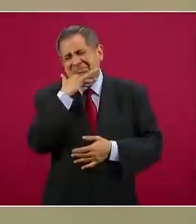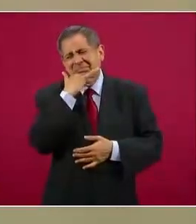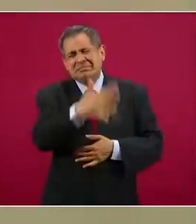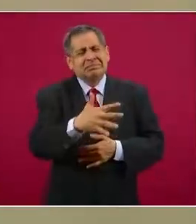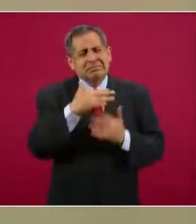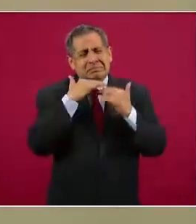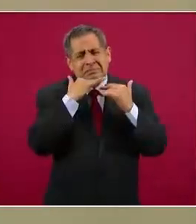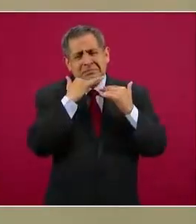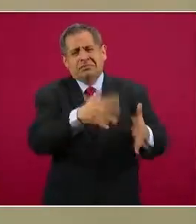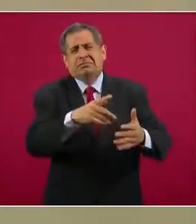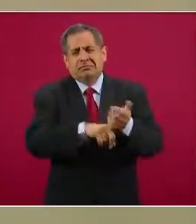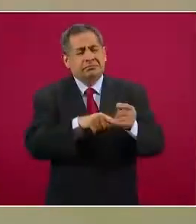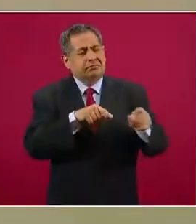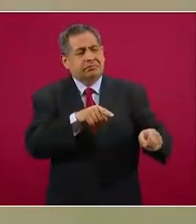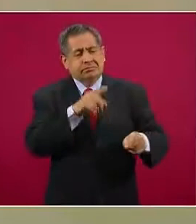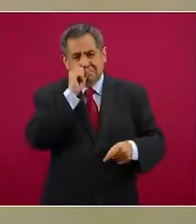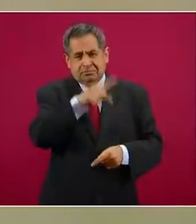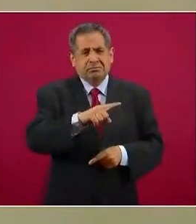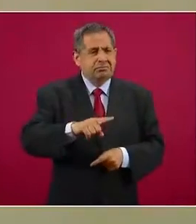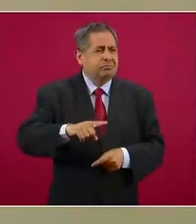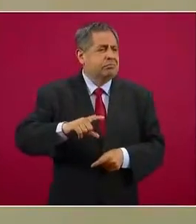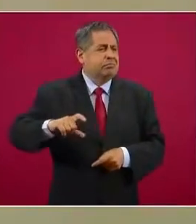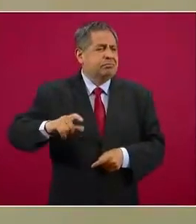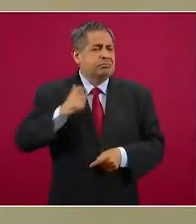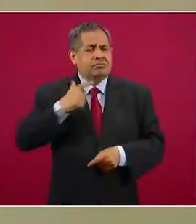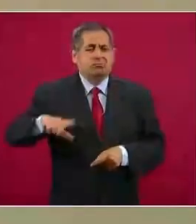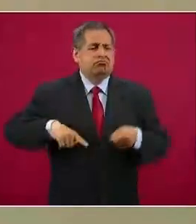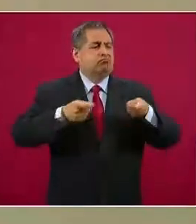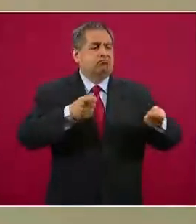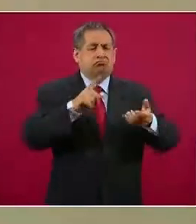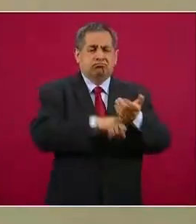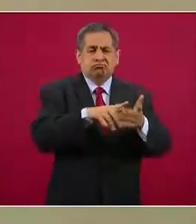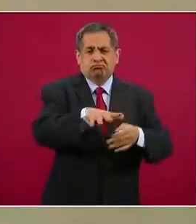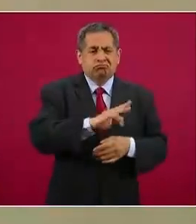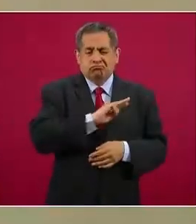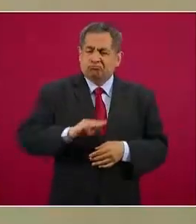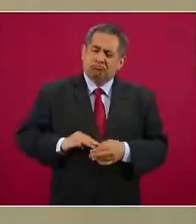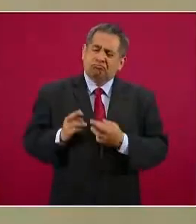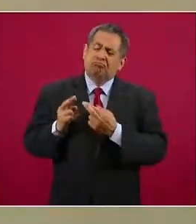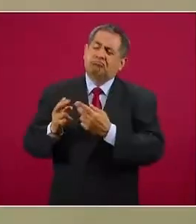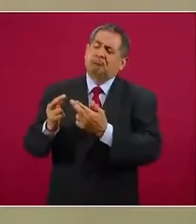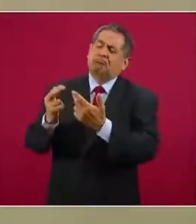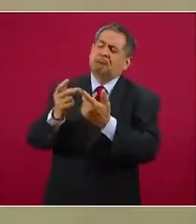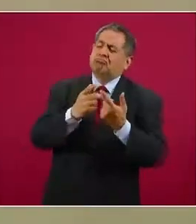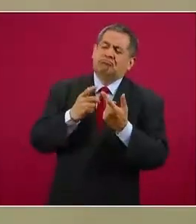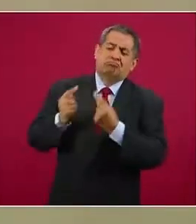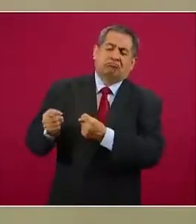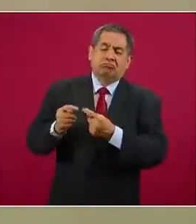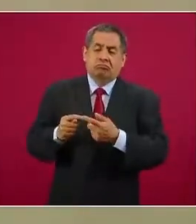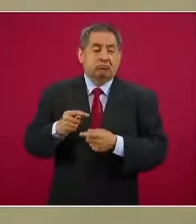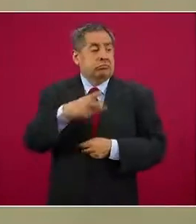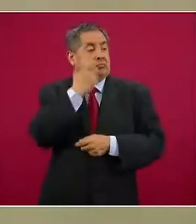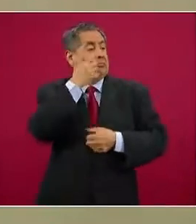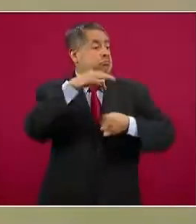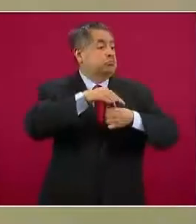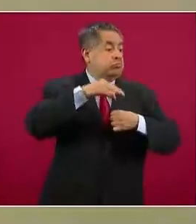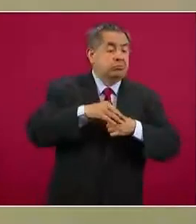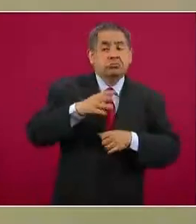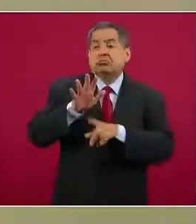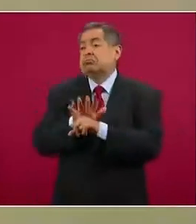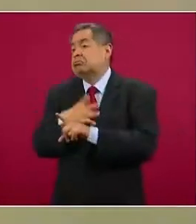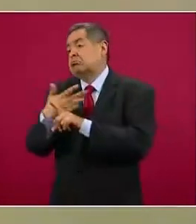política y los mandatarios. Han destrozado el municipio, han destrozado a la gente. Pero nada más cuando quieren el voto, ahí van y les